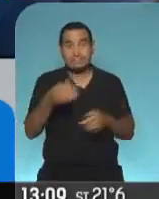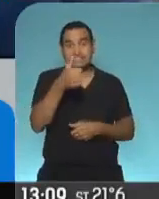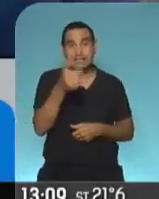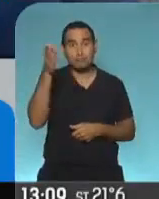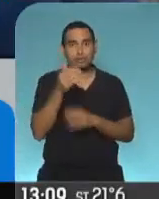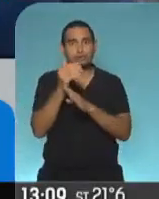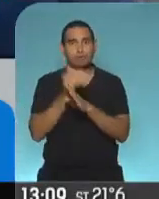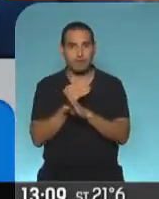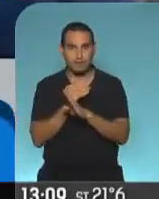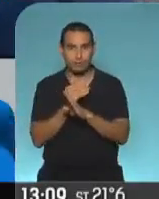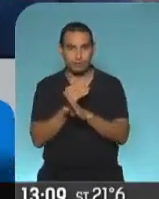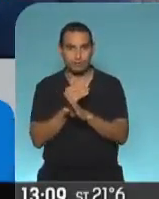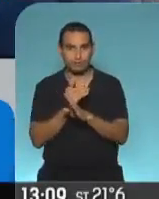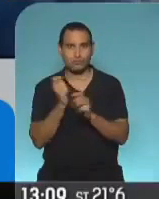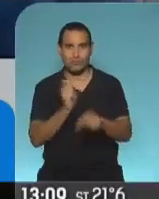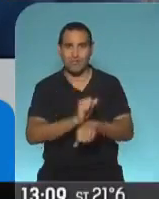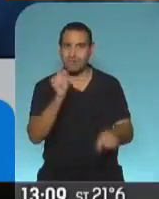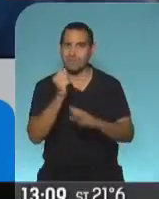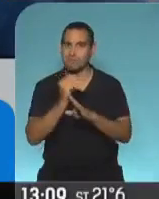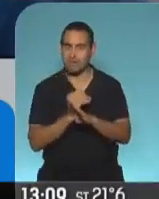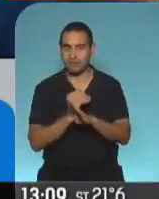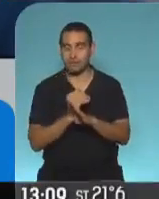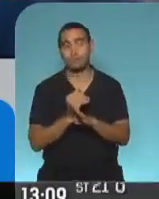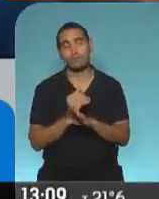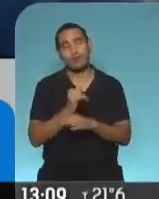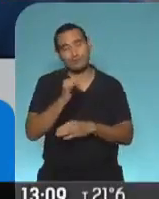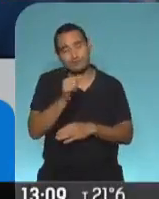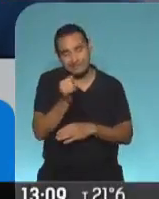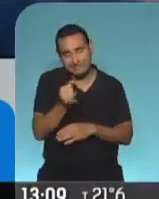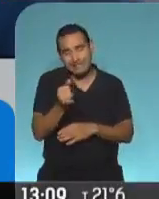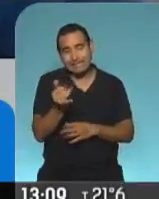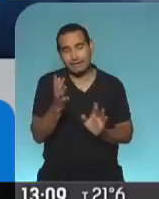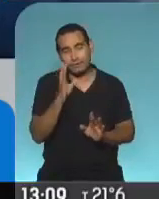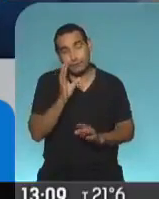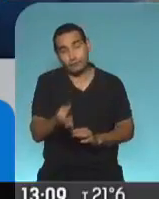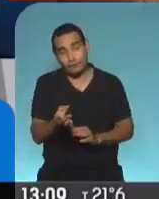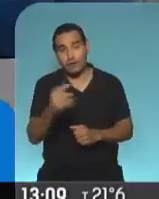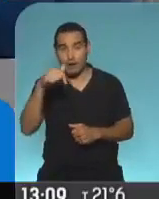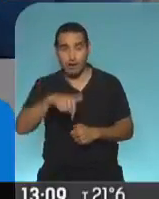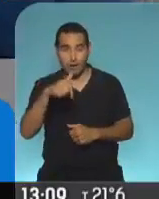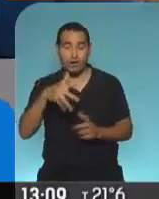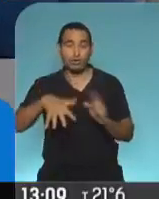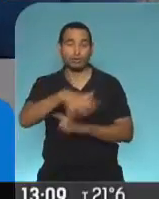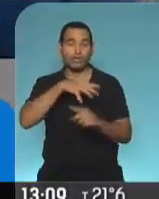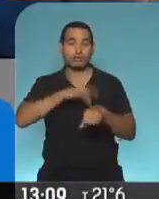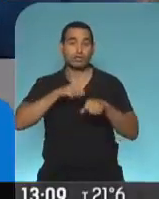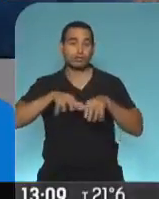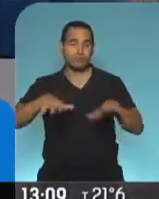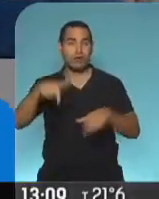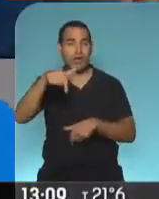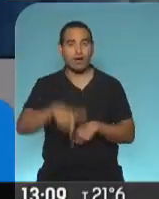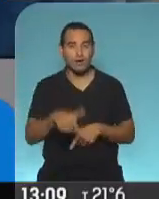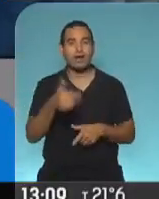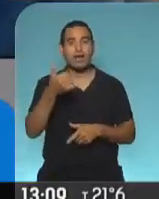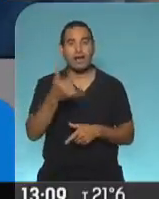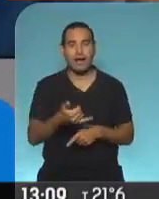6% menos de libertades concedidas. Lo que ha habido, claro, y esto es evidente por el contexto de la pandemia, un